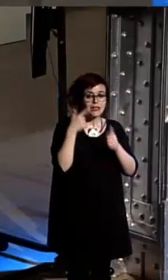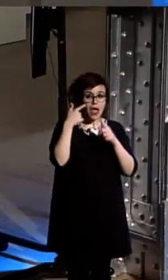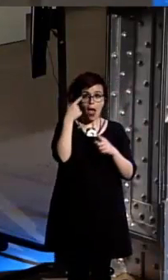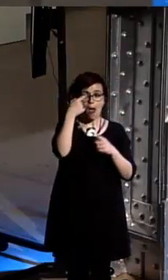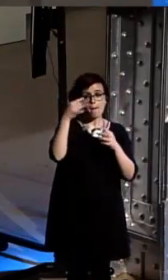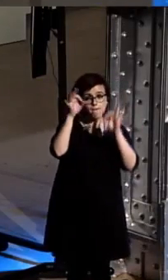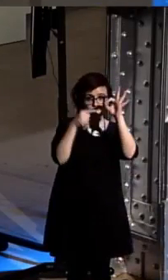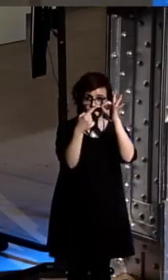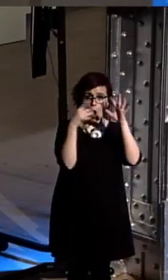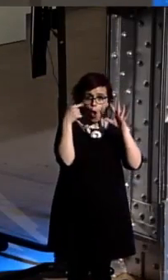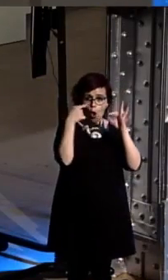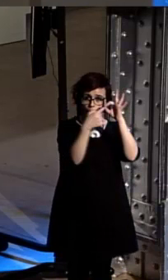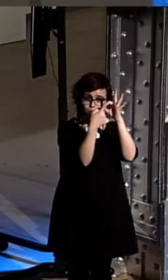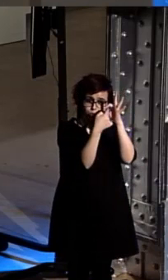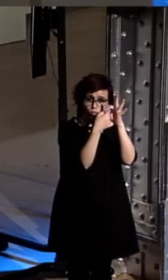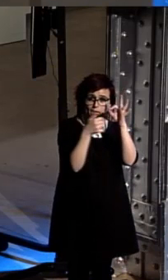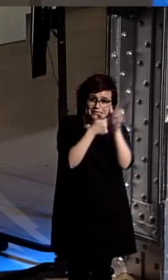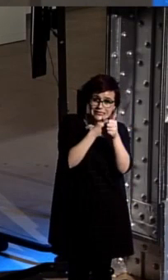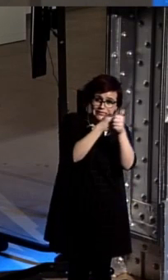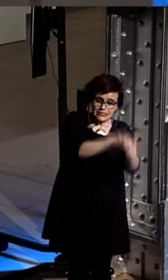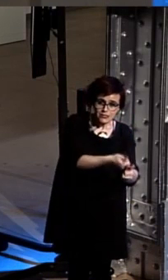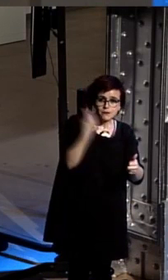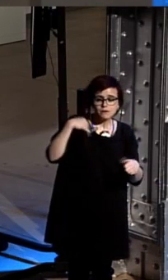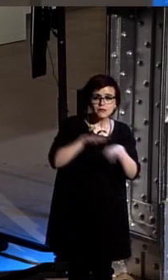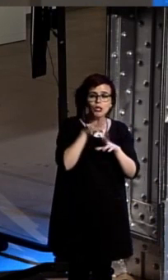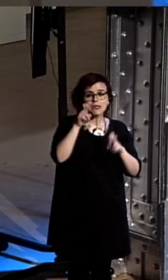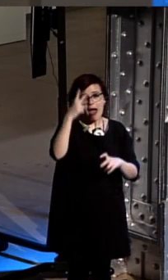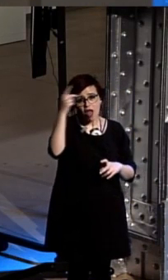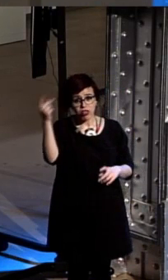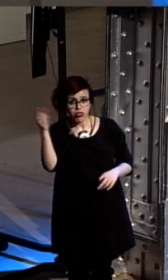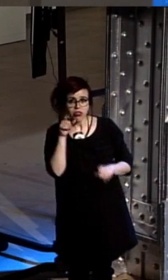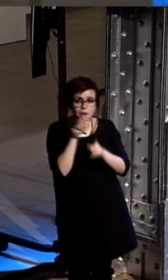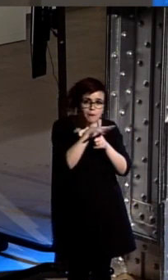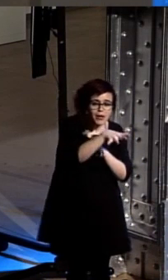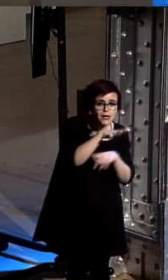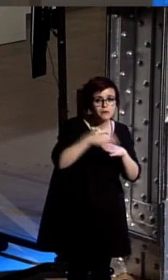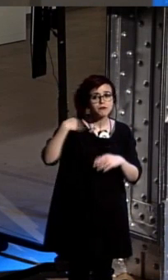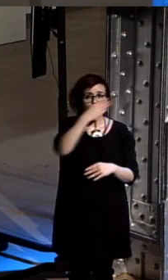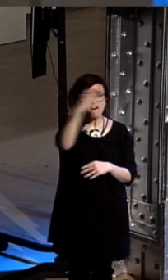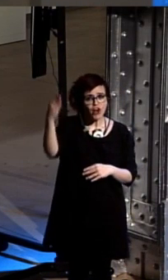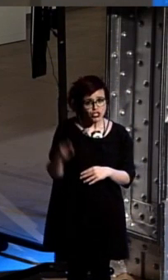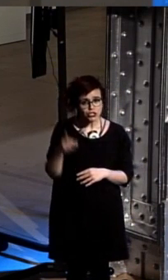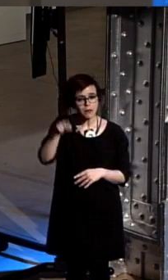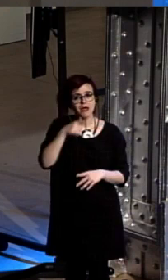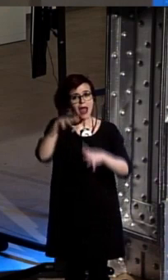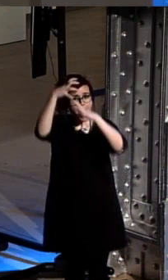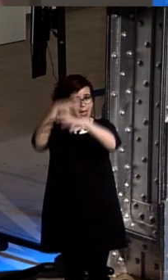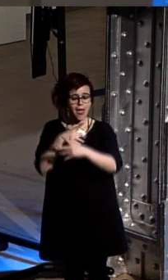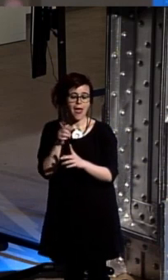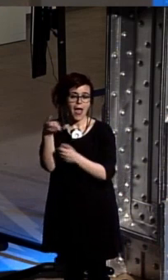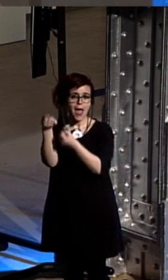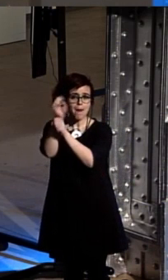pupila. La empatía es una palabra candente ahora mismo. Hay 2 palabras en Boston que utilizan empatía en su nombre. Hay una